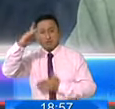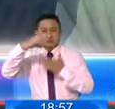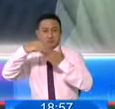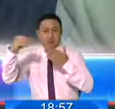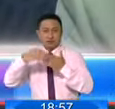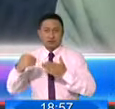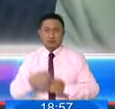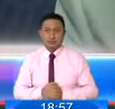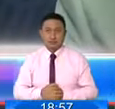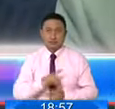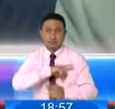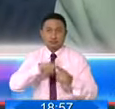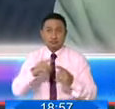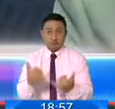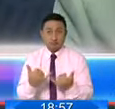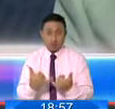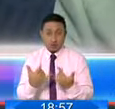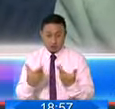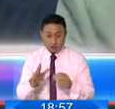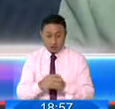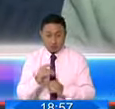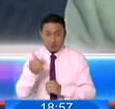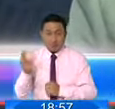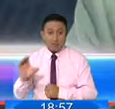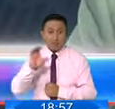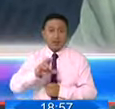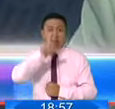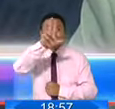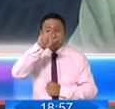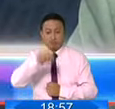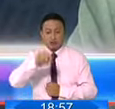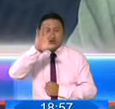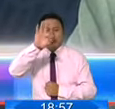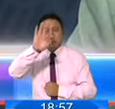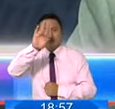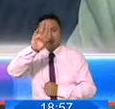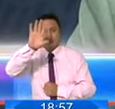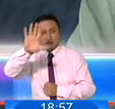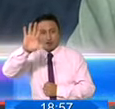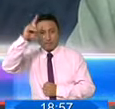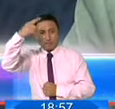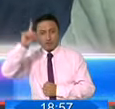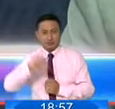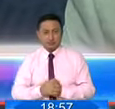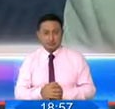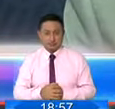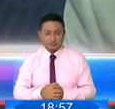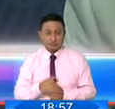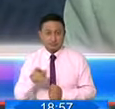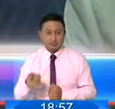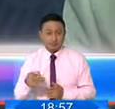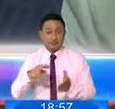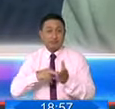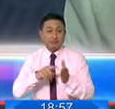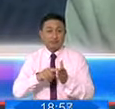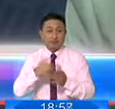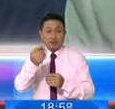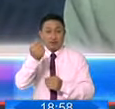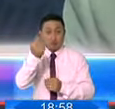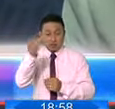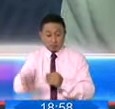dólares. A la fecha ya se han invertido 3.975 millones. Estos son incrementos que en el